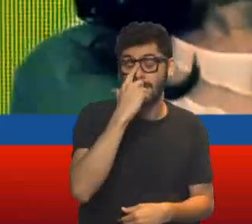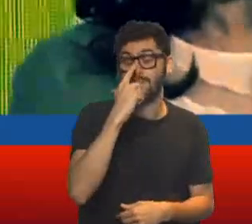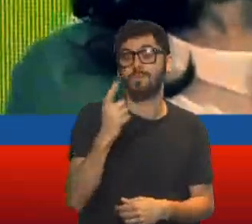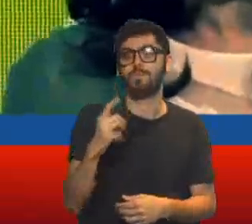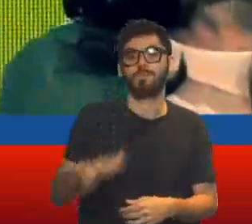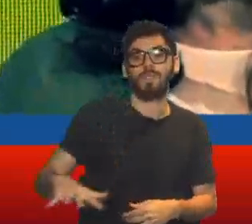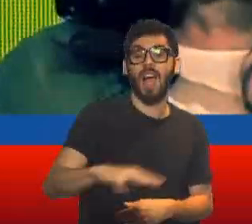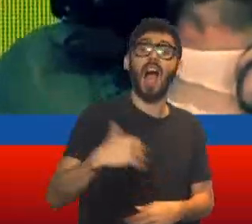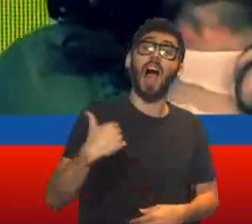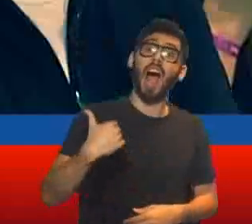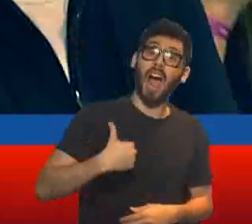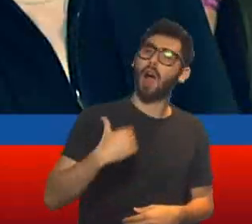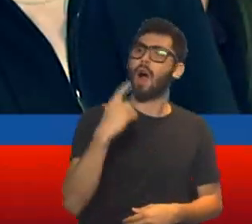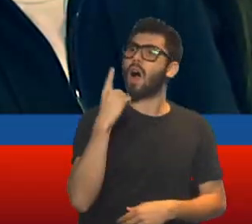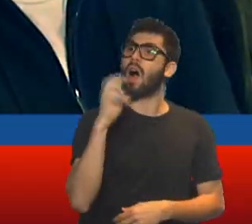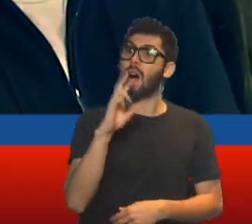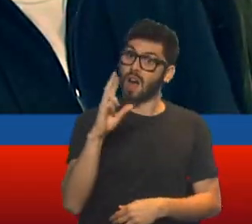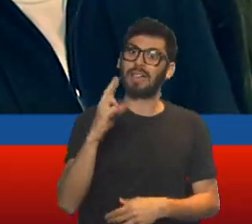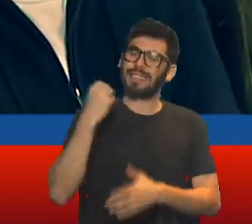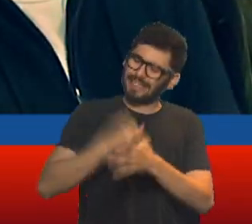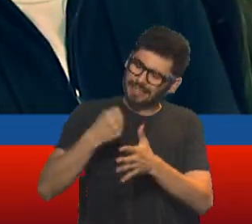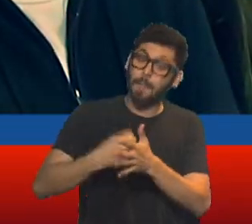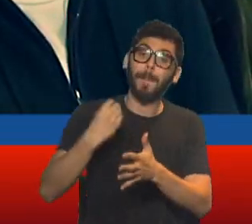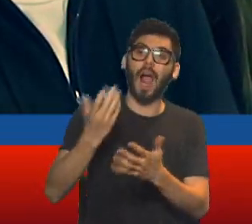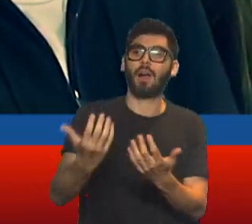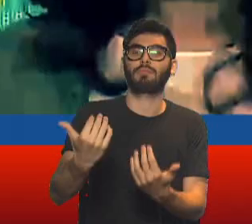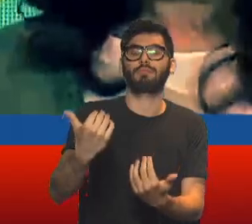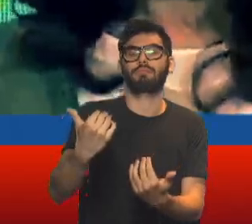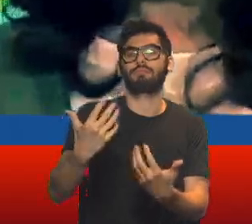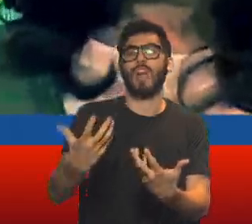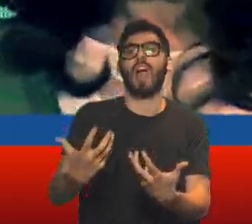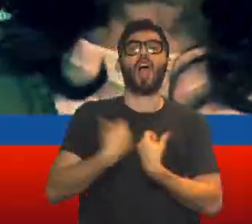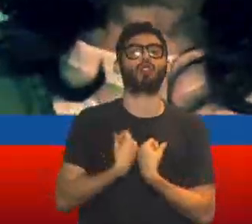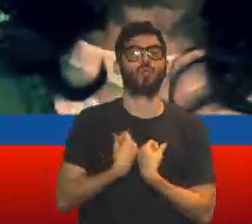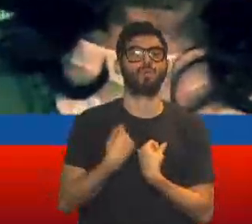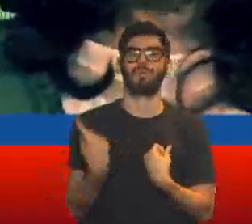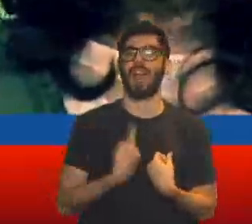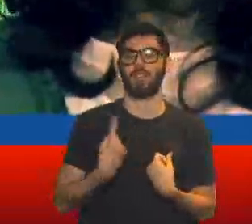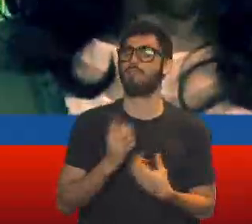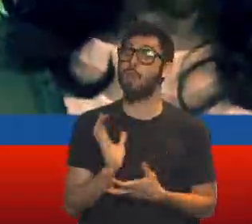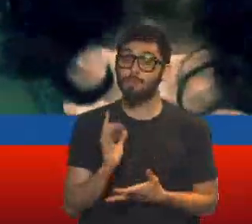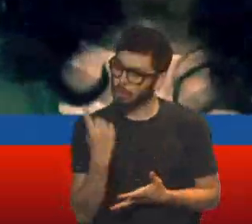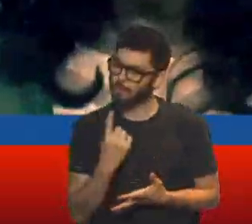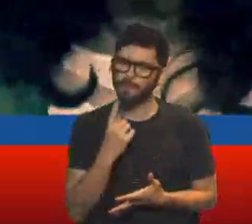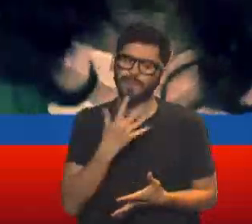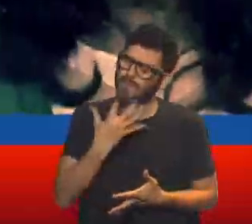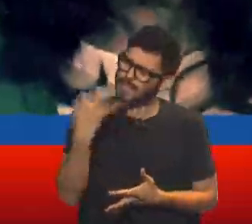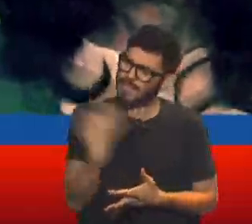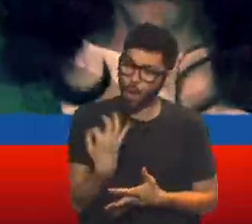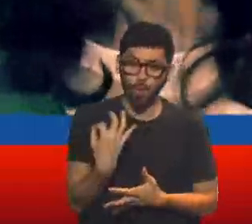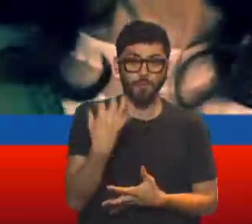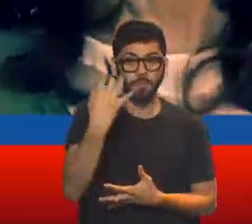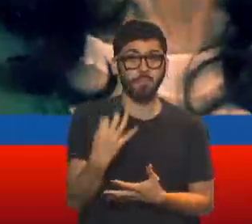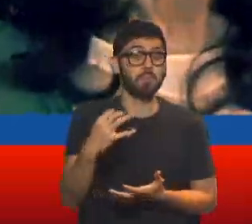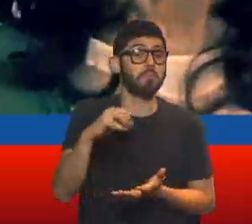las argentinas nos acompañen, porque seguimos convencidos que estamos enfrente a dos modelos